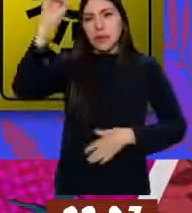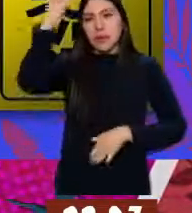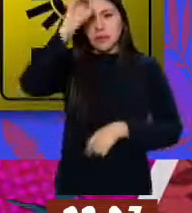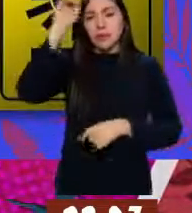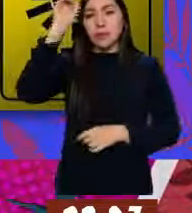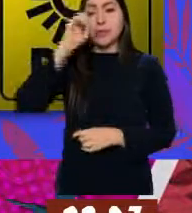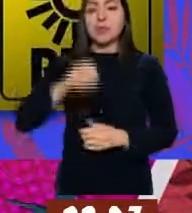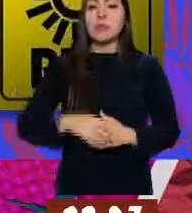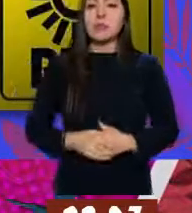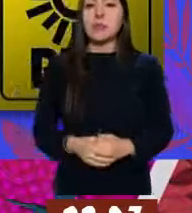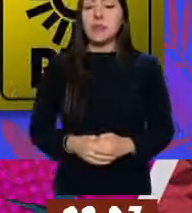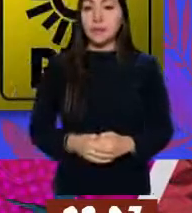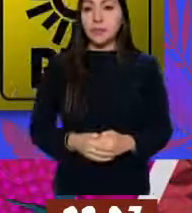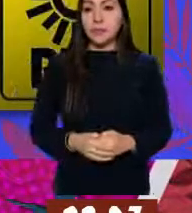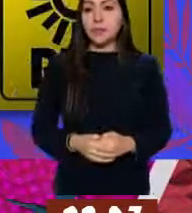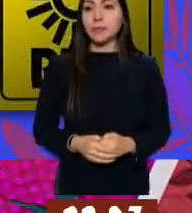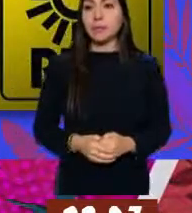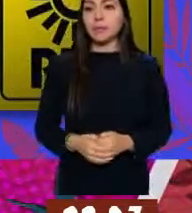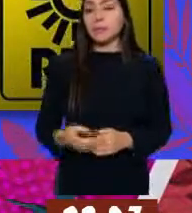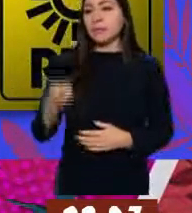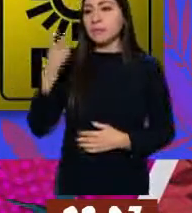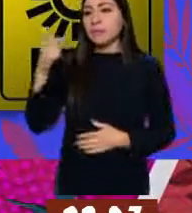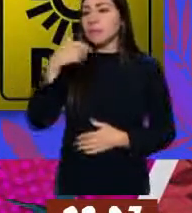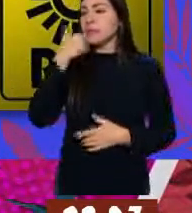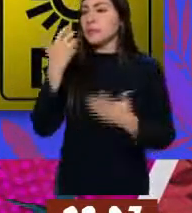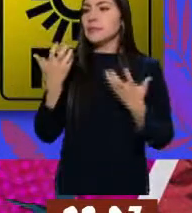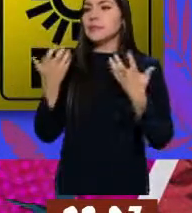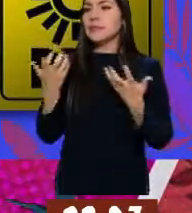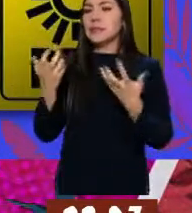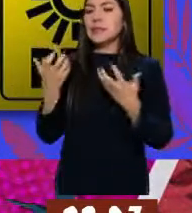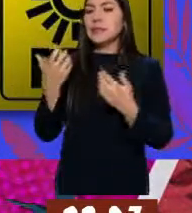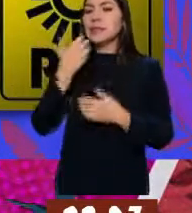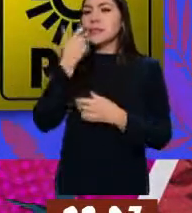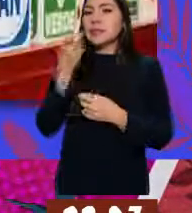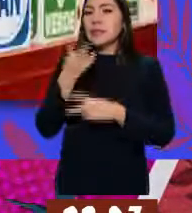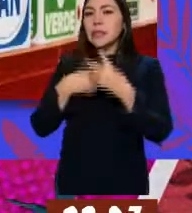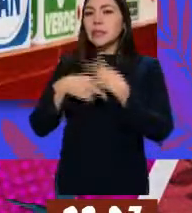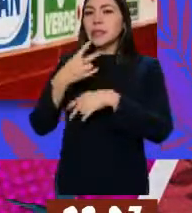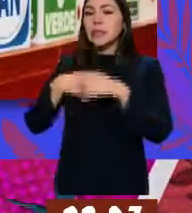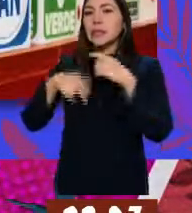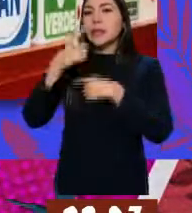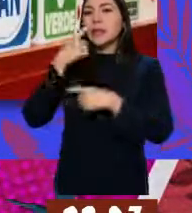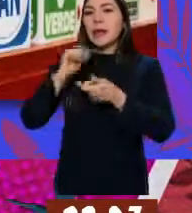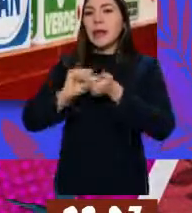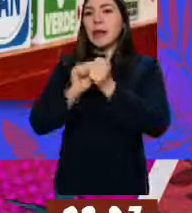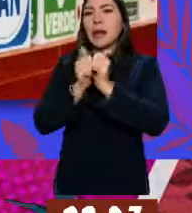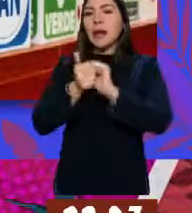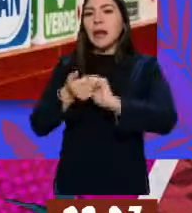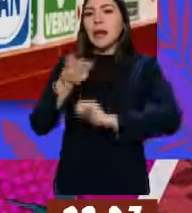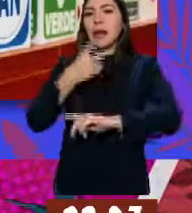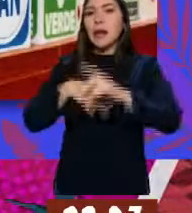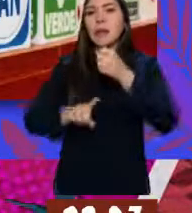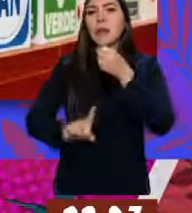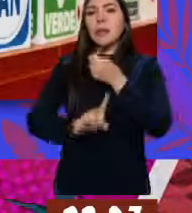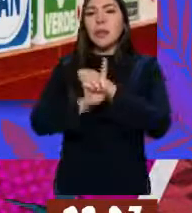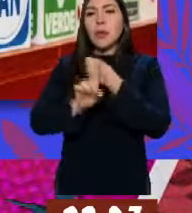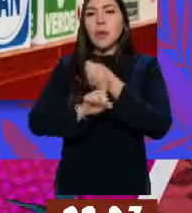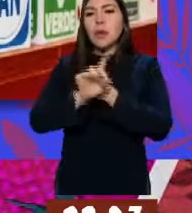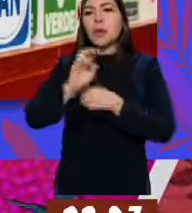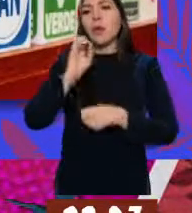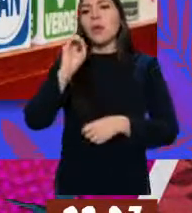todo es un intento de generar en el fondo un problema y una realidad